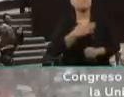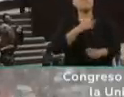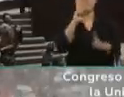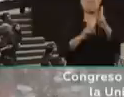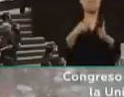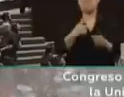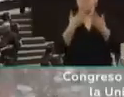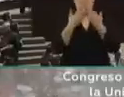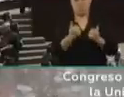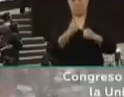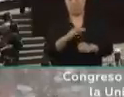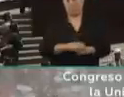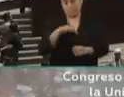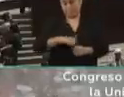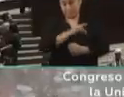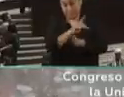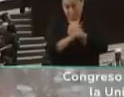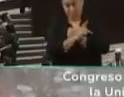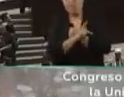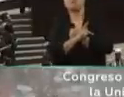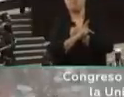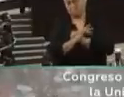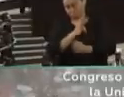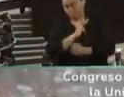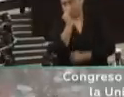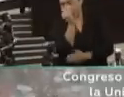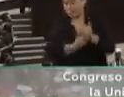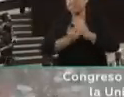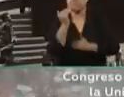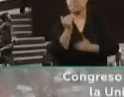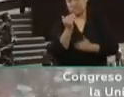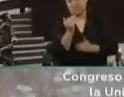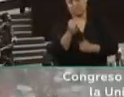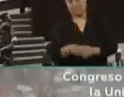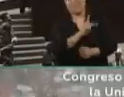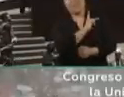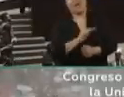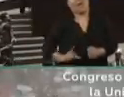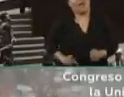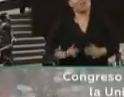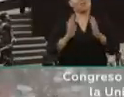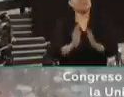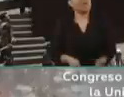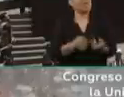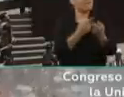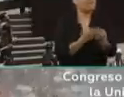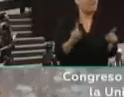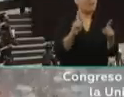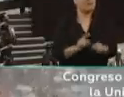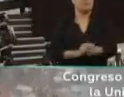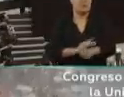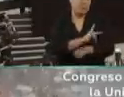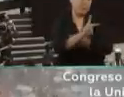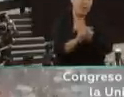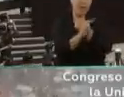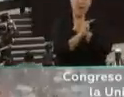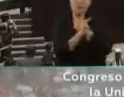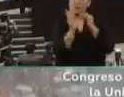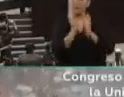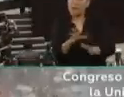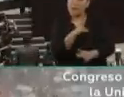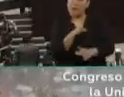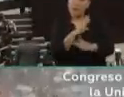duda que nuestro país va a salir adelante. Es una patria diferente, es un país mucho más